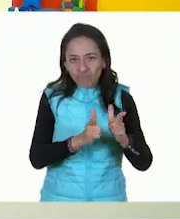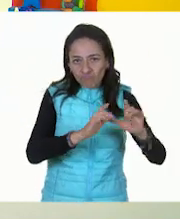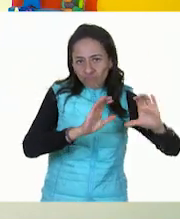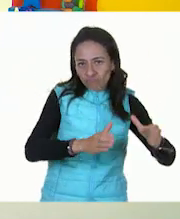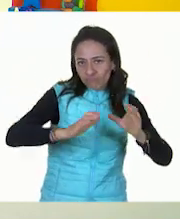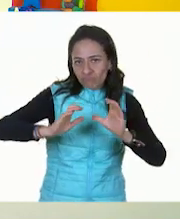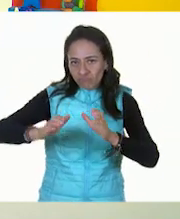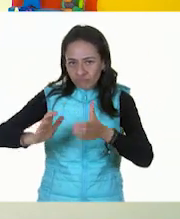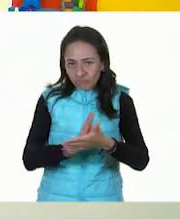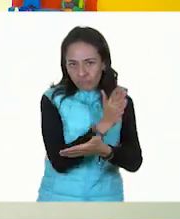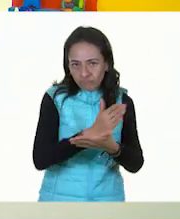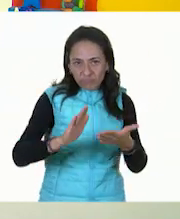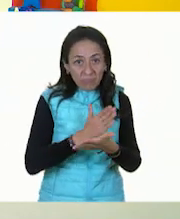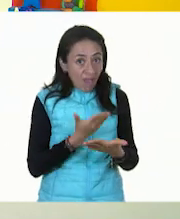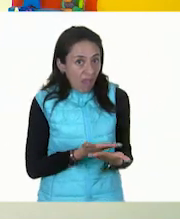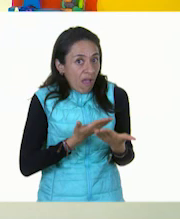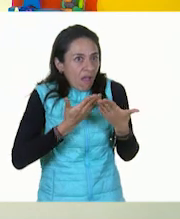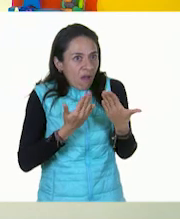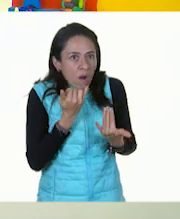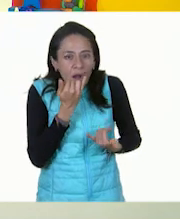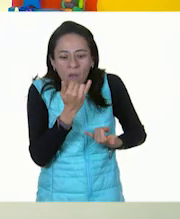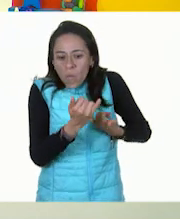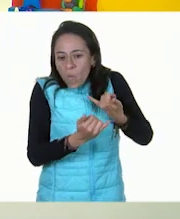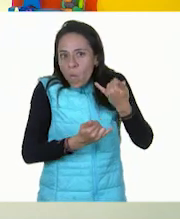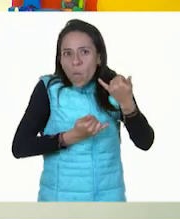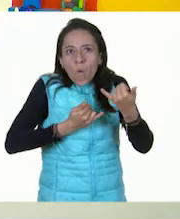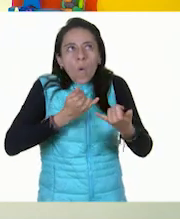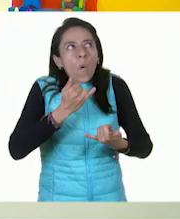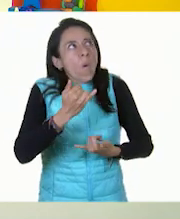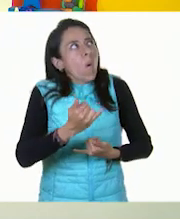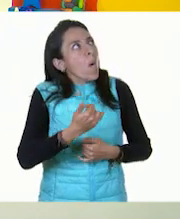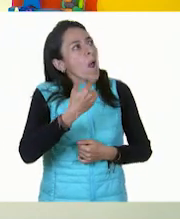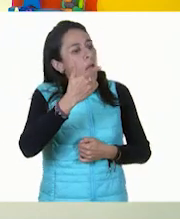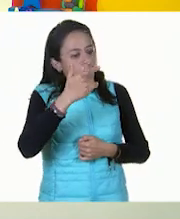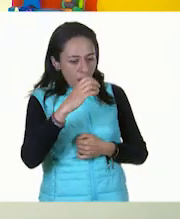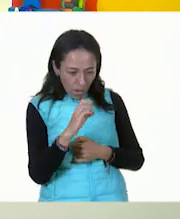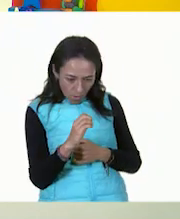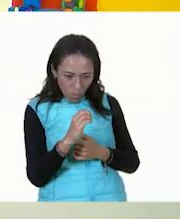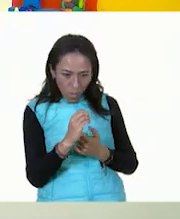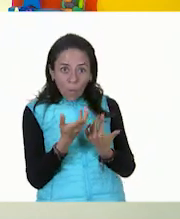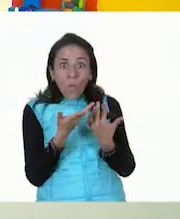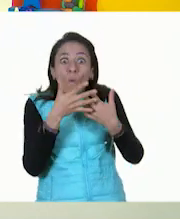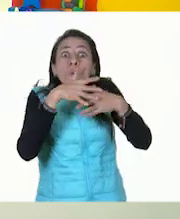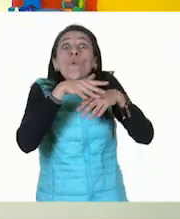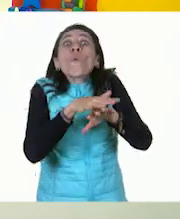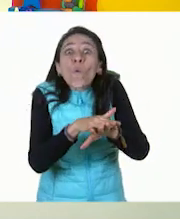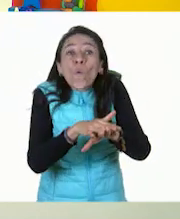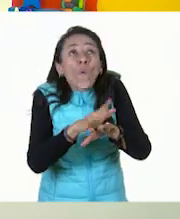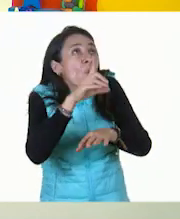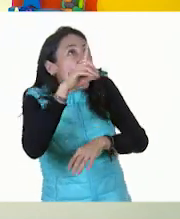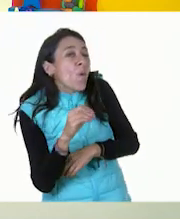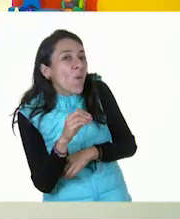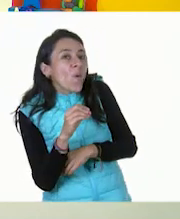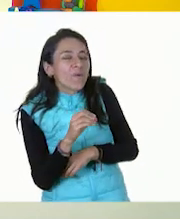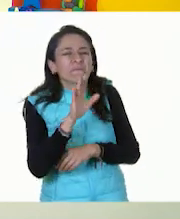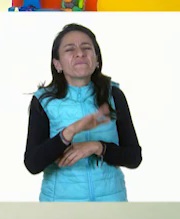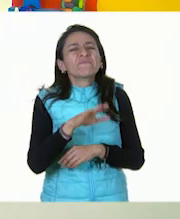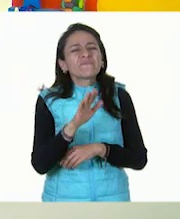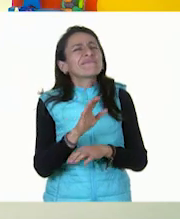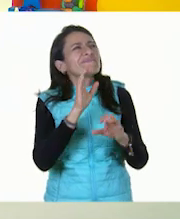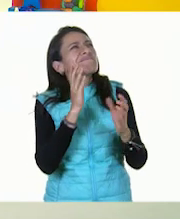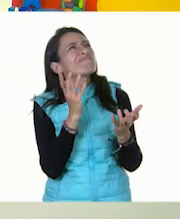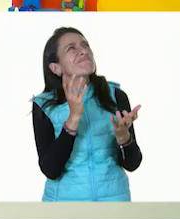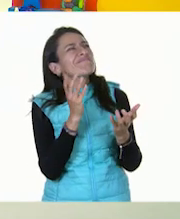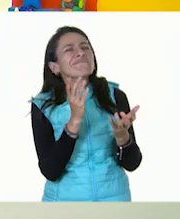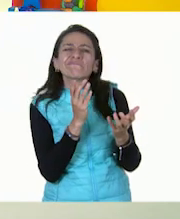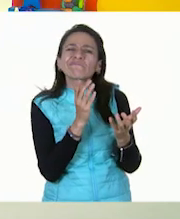un juego combinado. ¡Wow! ¿Qué te parece, Itza, si jugamos el juego de la canción con el